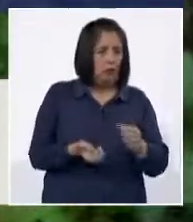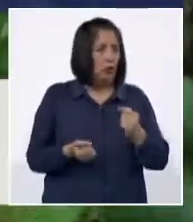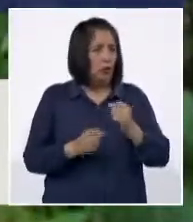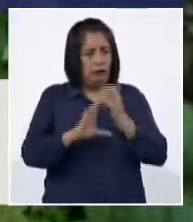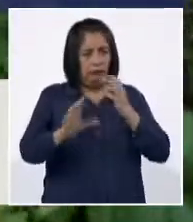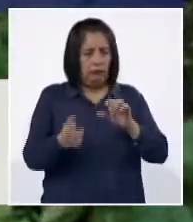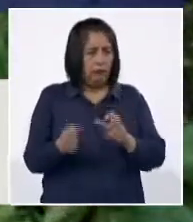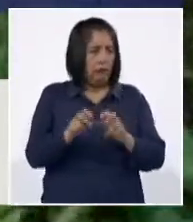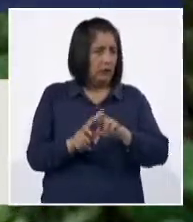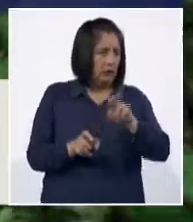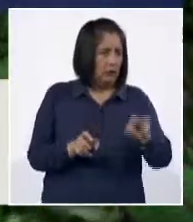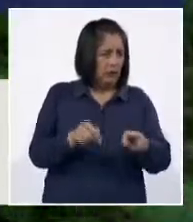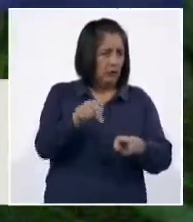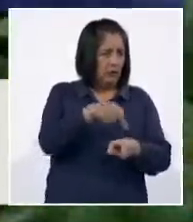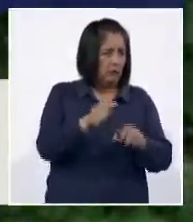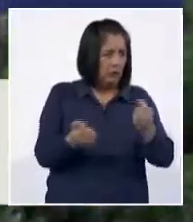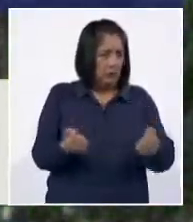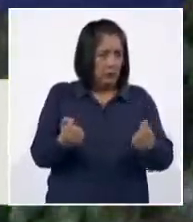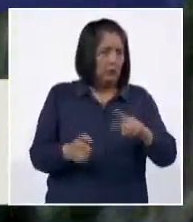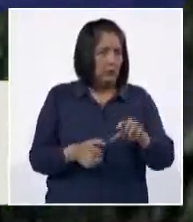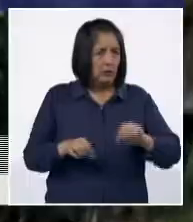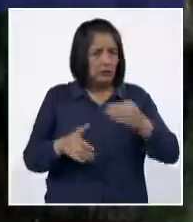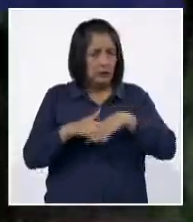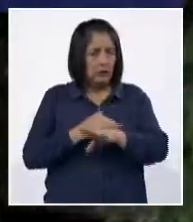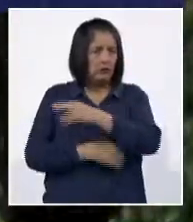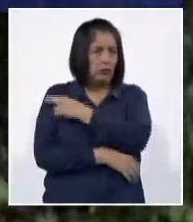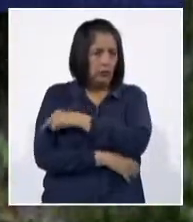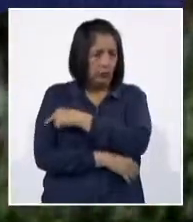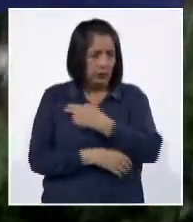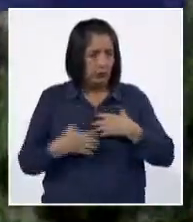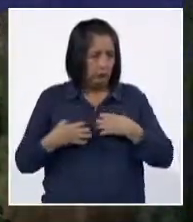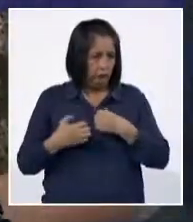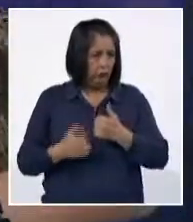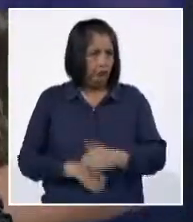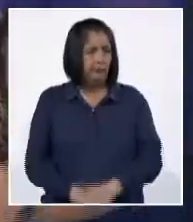cisterna, mientras que el piloto se recupera en un hospital local.